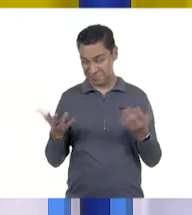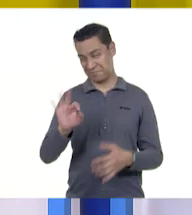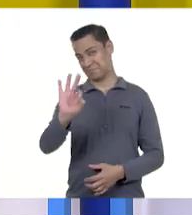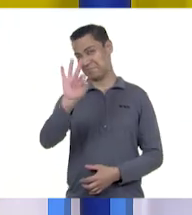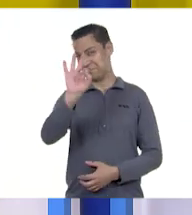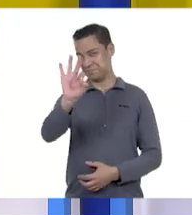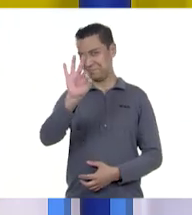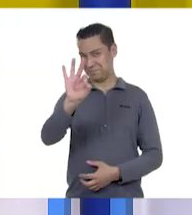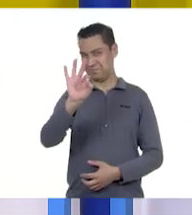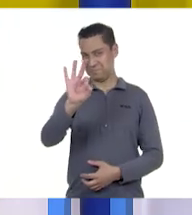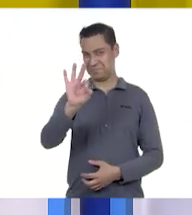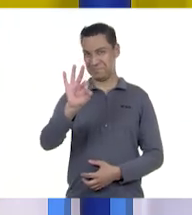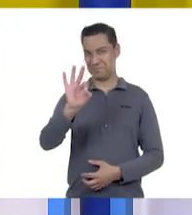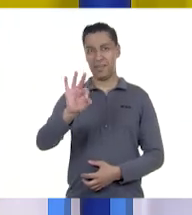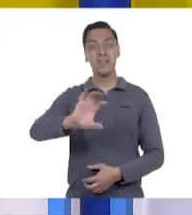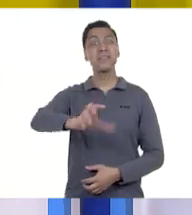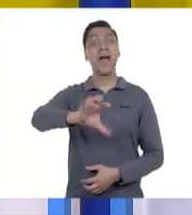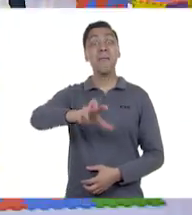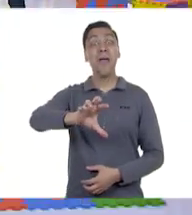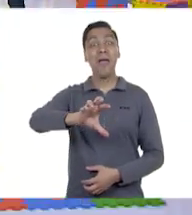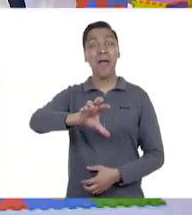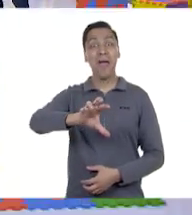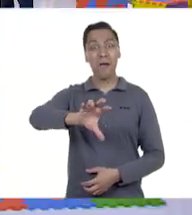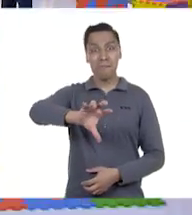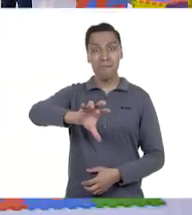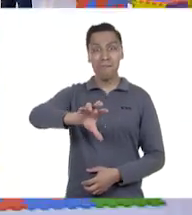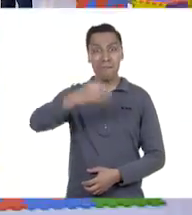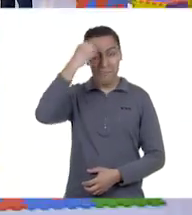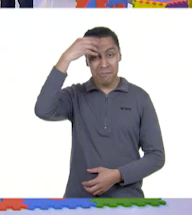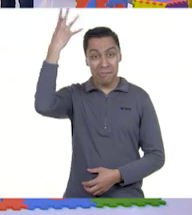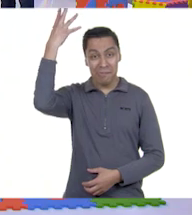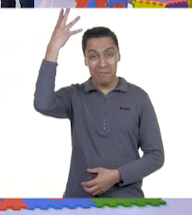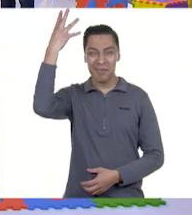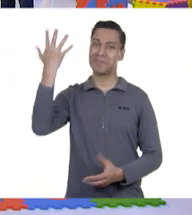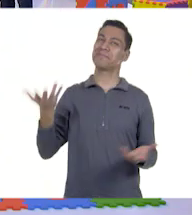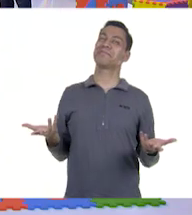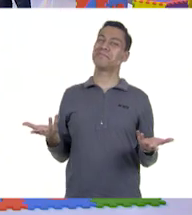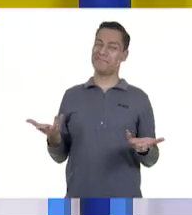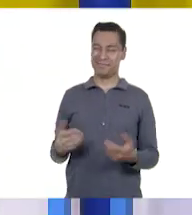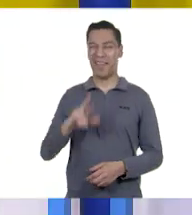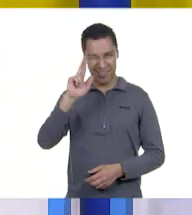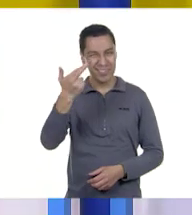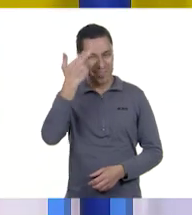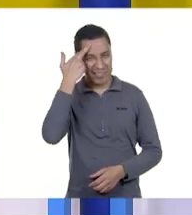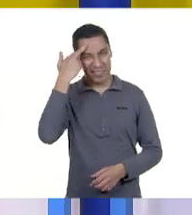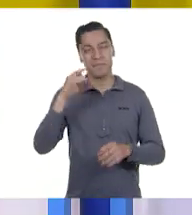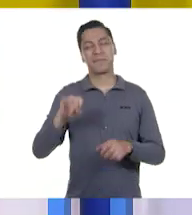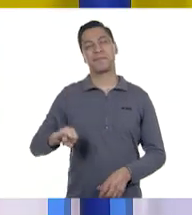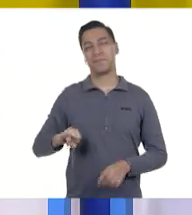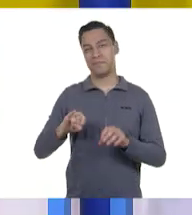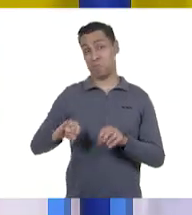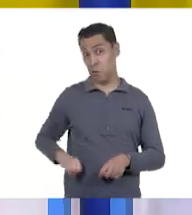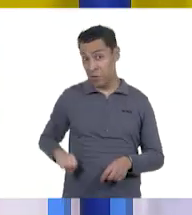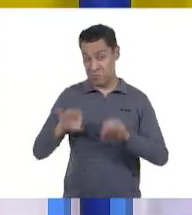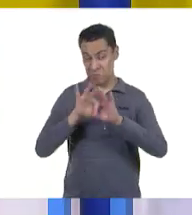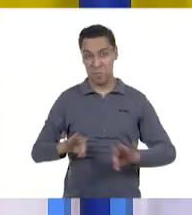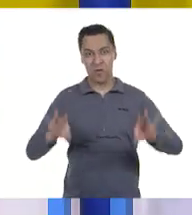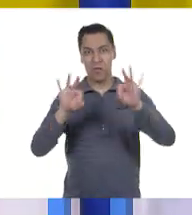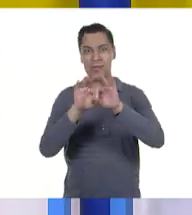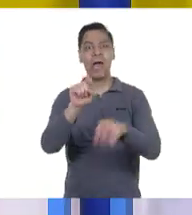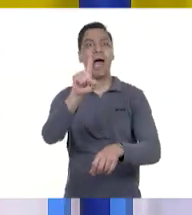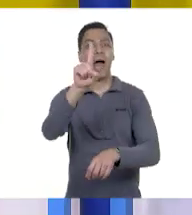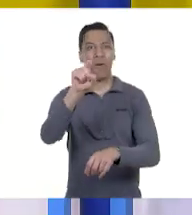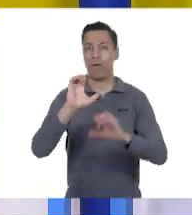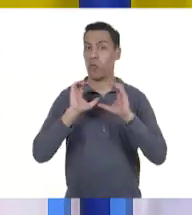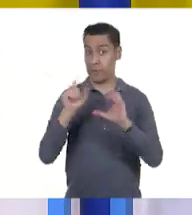Oye, no le cerraste la llave. Ah, bueno. Muy bien. Recuerden que también es muy importante el cuidado del agua. Hay que